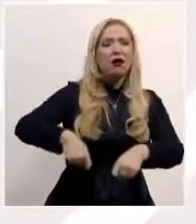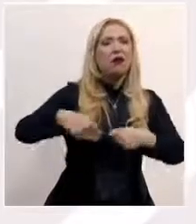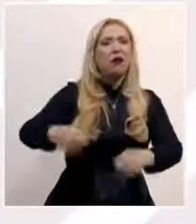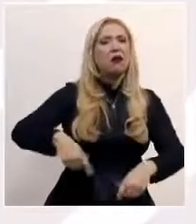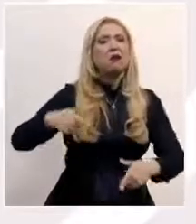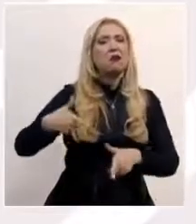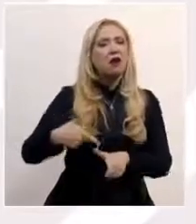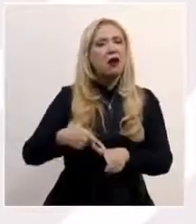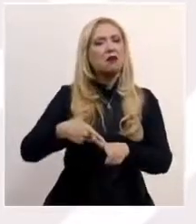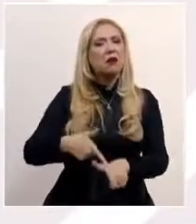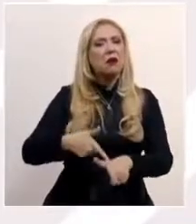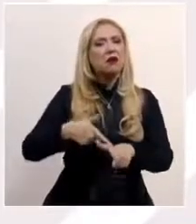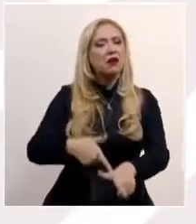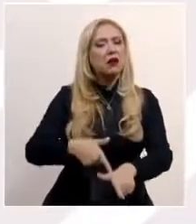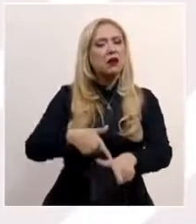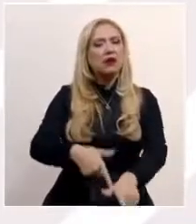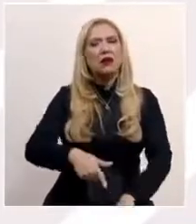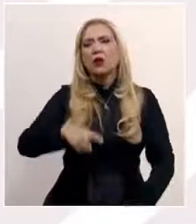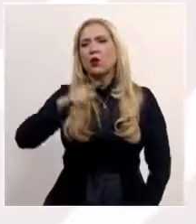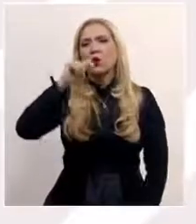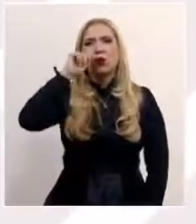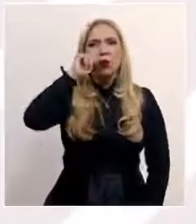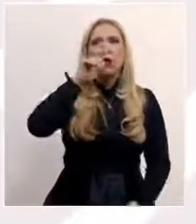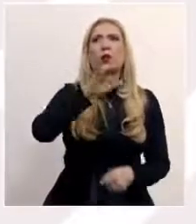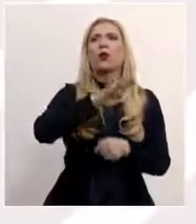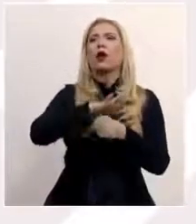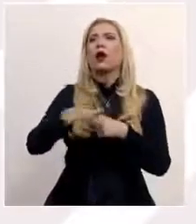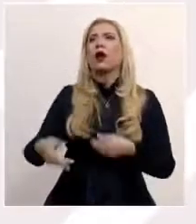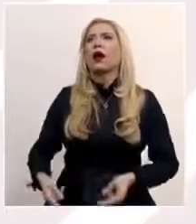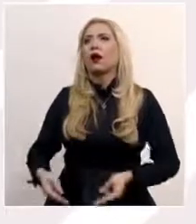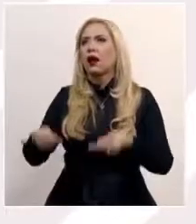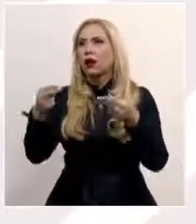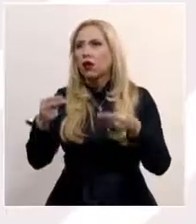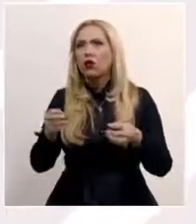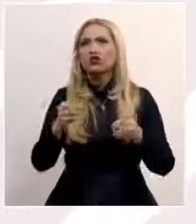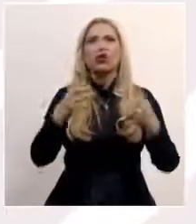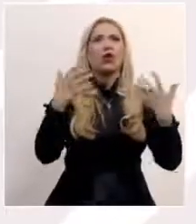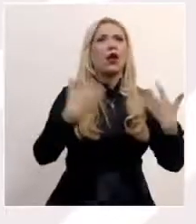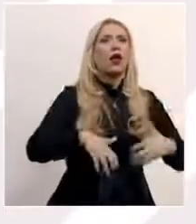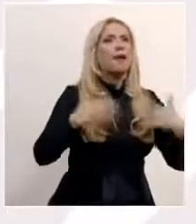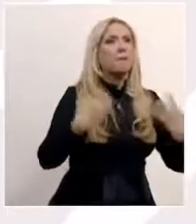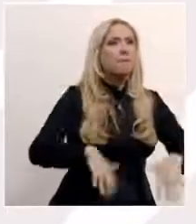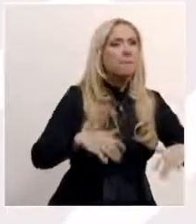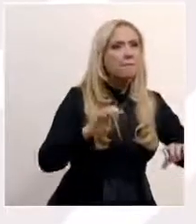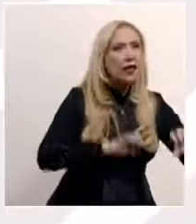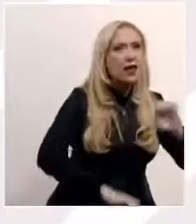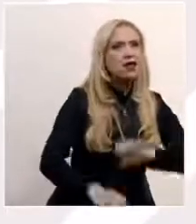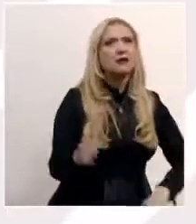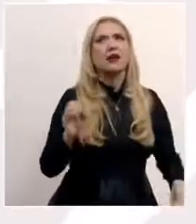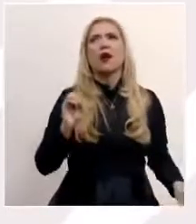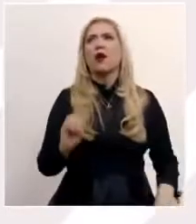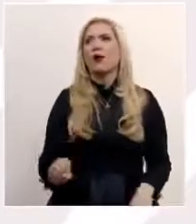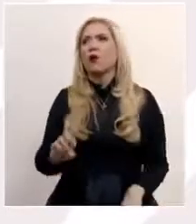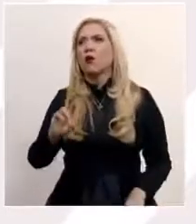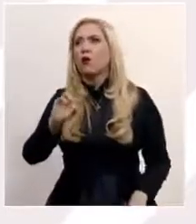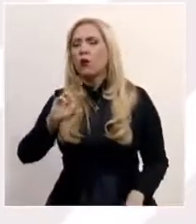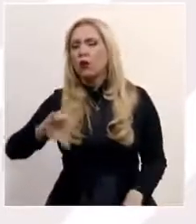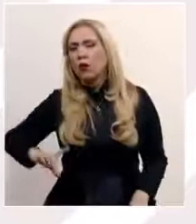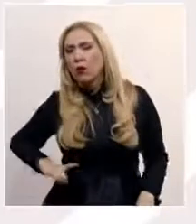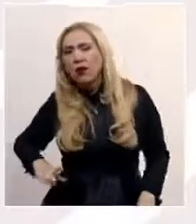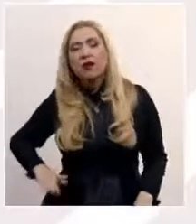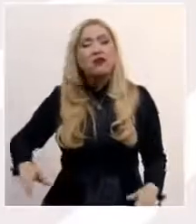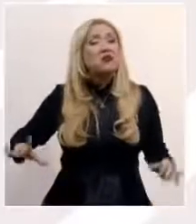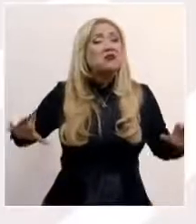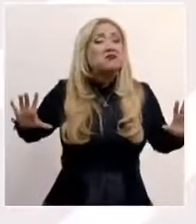reiterada, similar, no importa el tamaño de la empresa, el giro que tengan. O sea, se